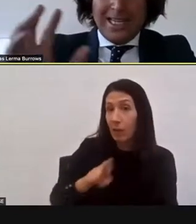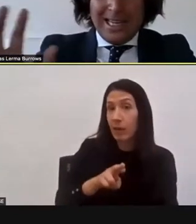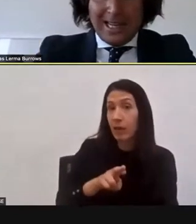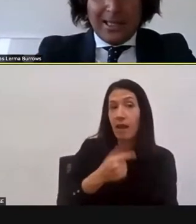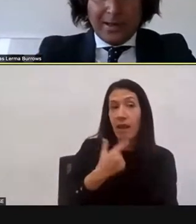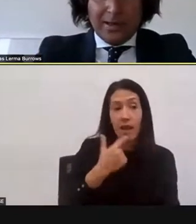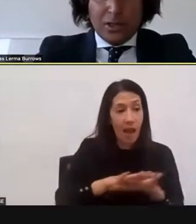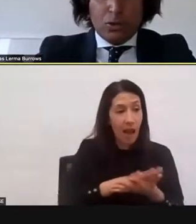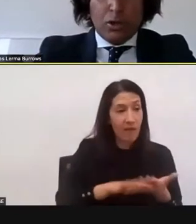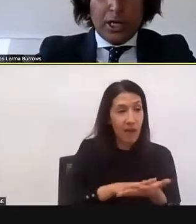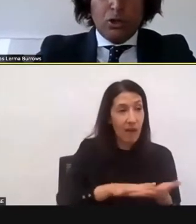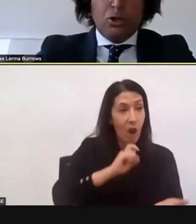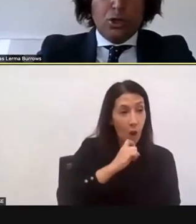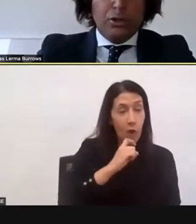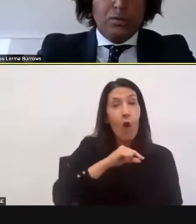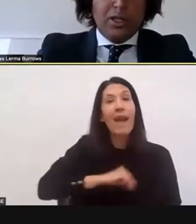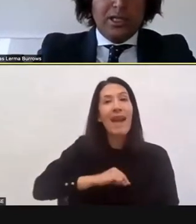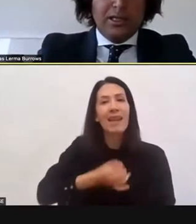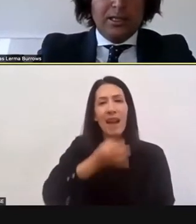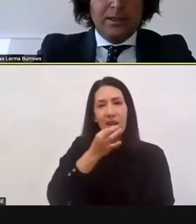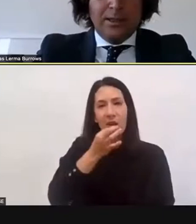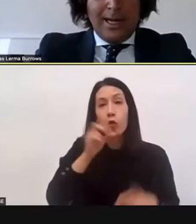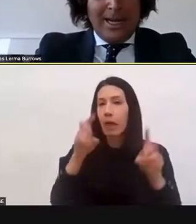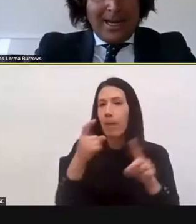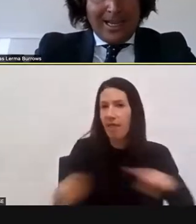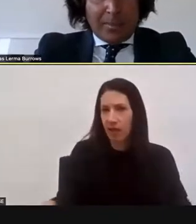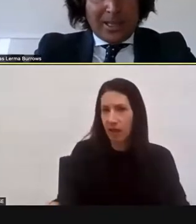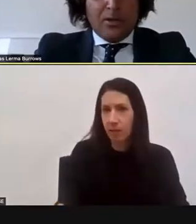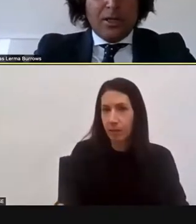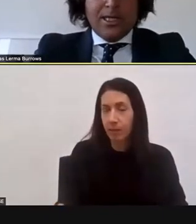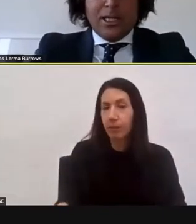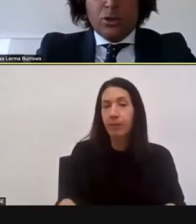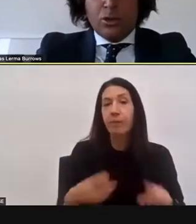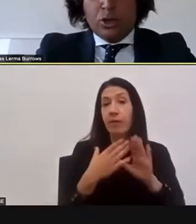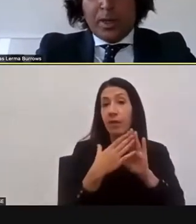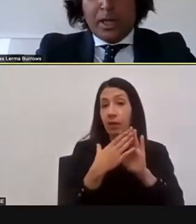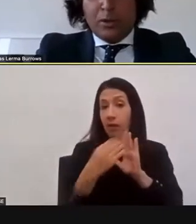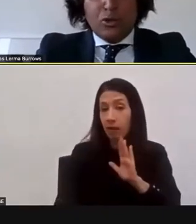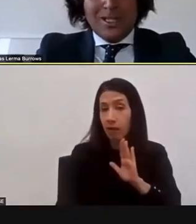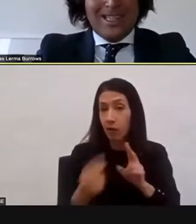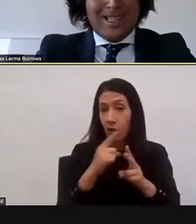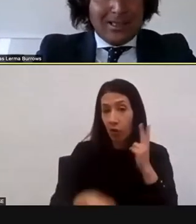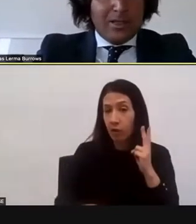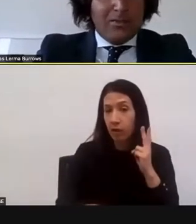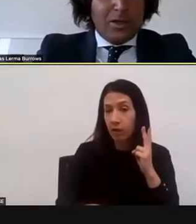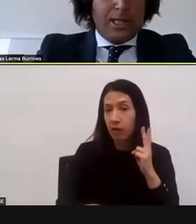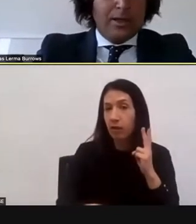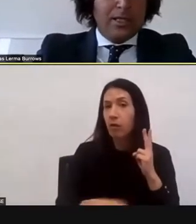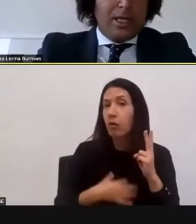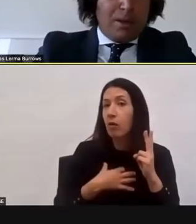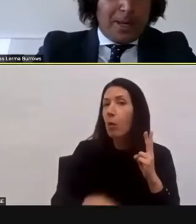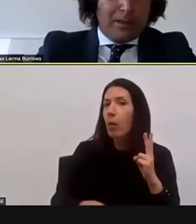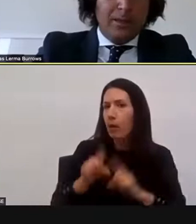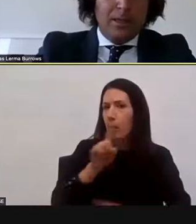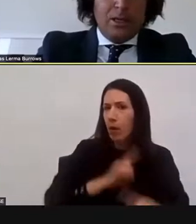y la ética del discurso, que son dos cuestiones muy distintas. La interpretación, en este caso, de estos dos preceptos no está exenta de dificultades. De